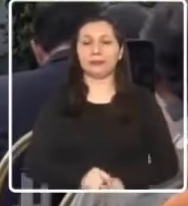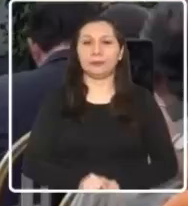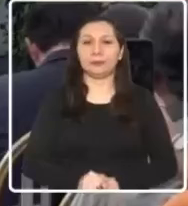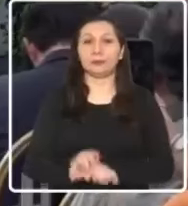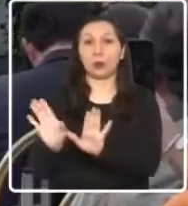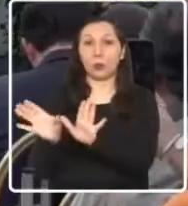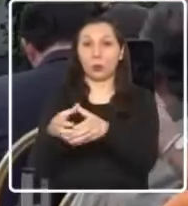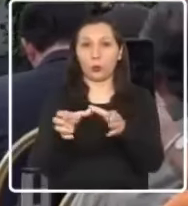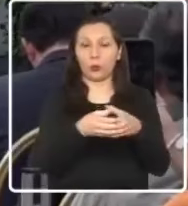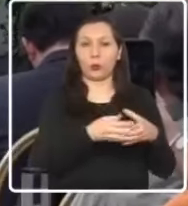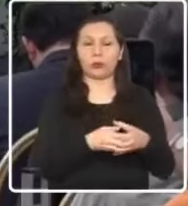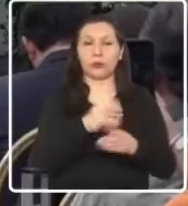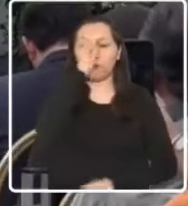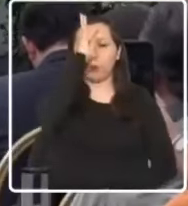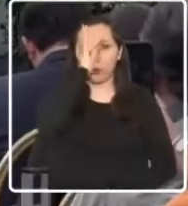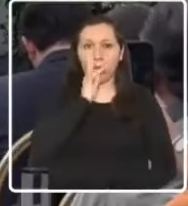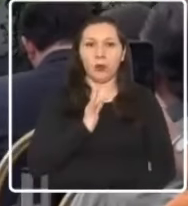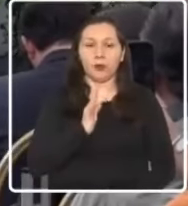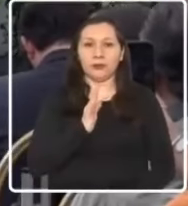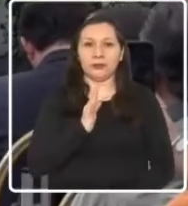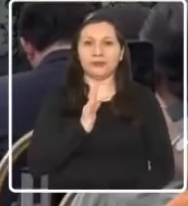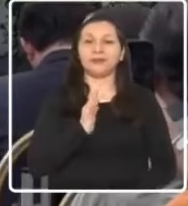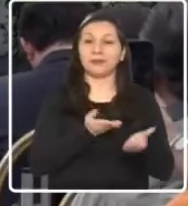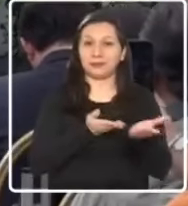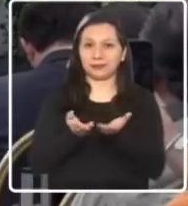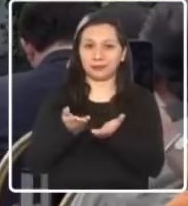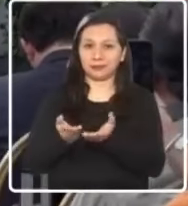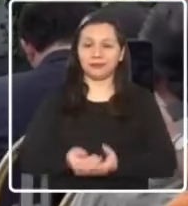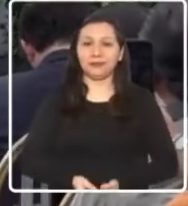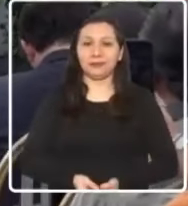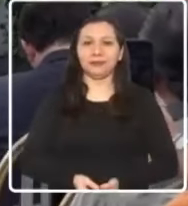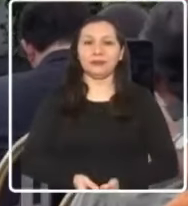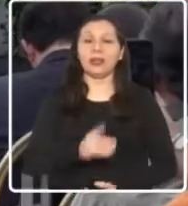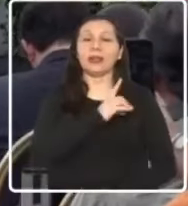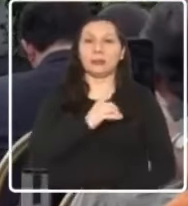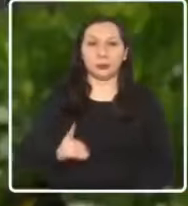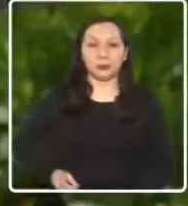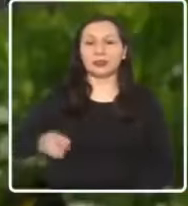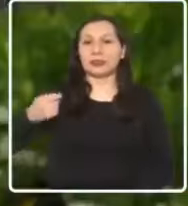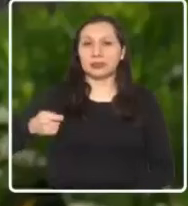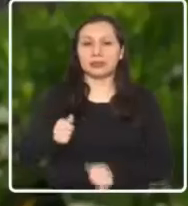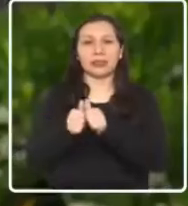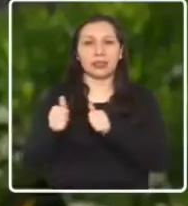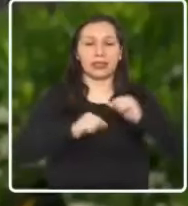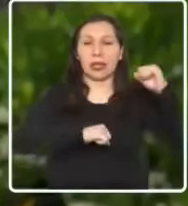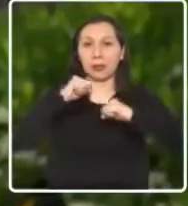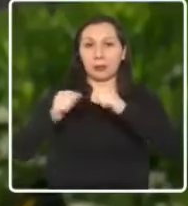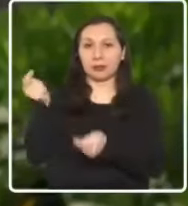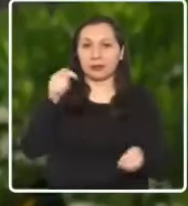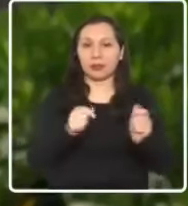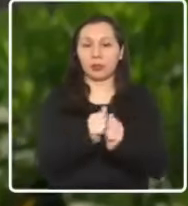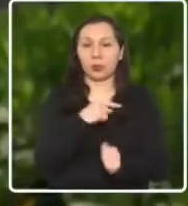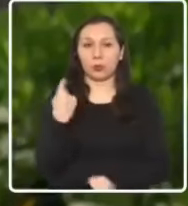las organizaciones de funcionarios de estos servicios, los diputados, senadores, los dirigentes empresariales que están aquí